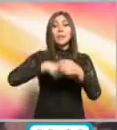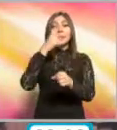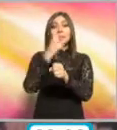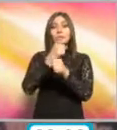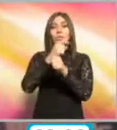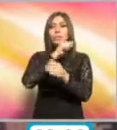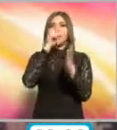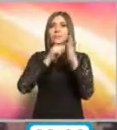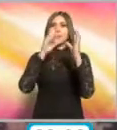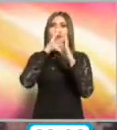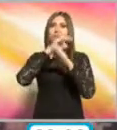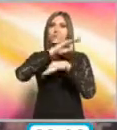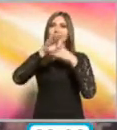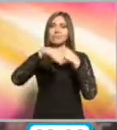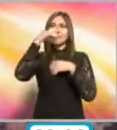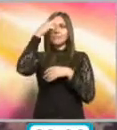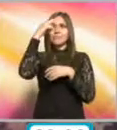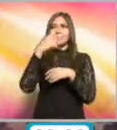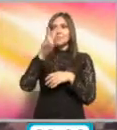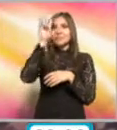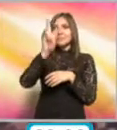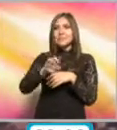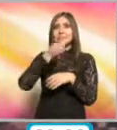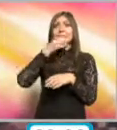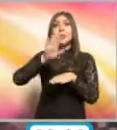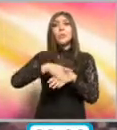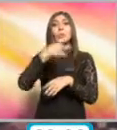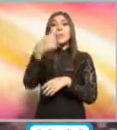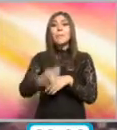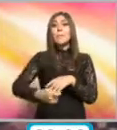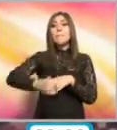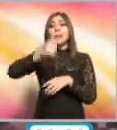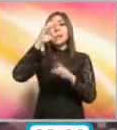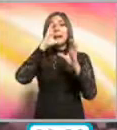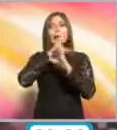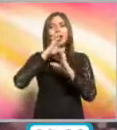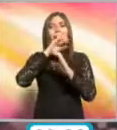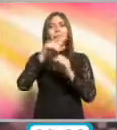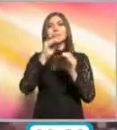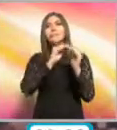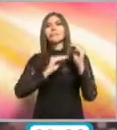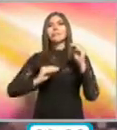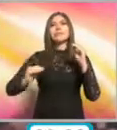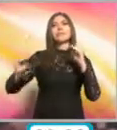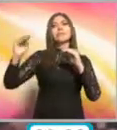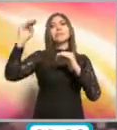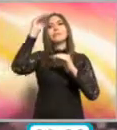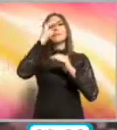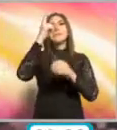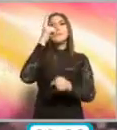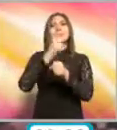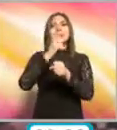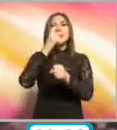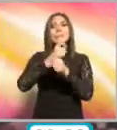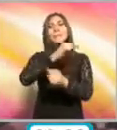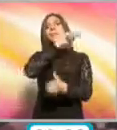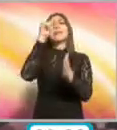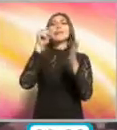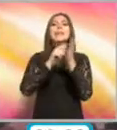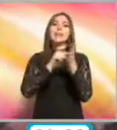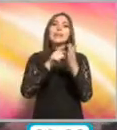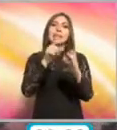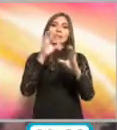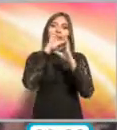sorprendido pues a todo México, porque con su primer sencillo ha llegado a la primera posición. En el primer lugar